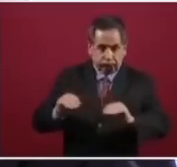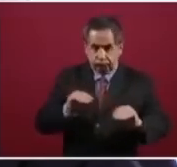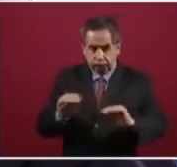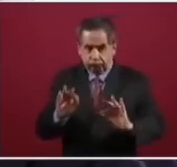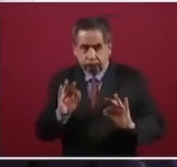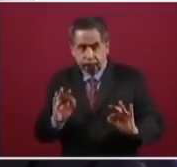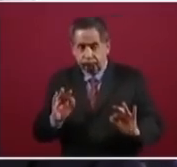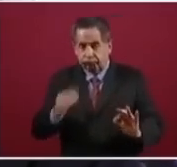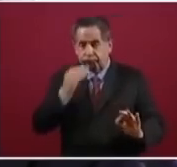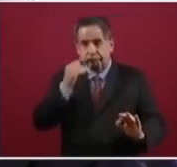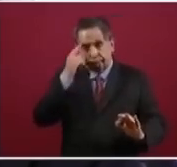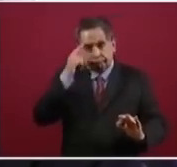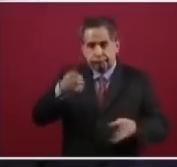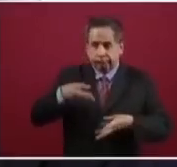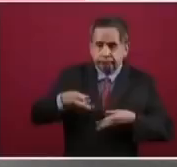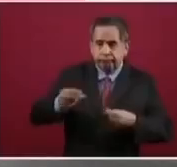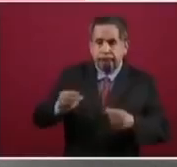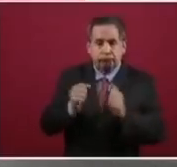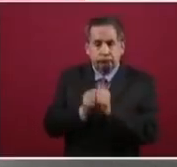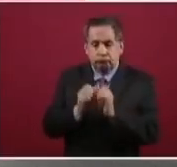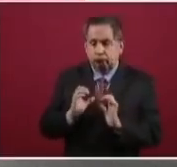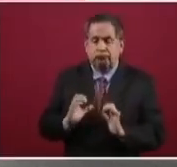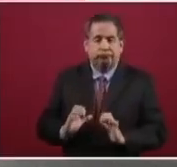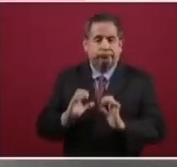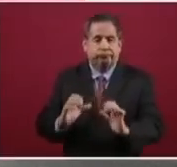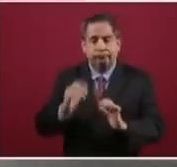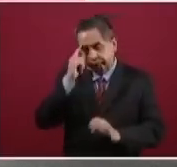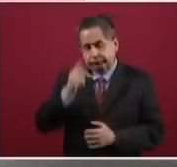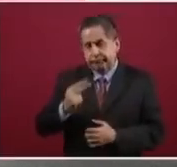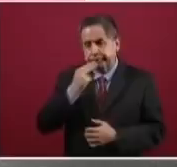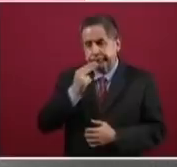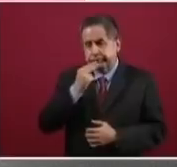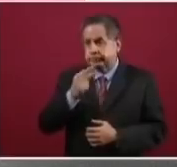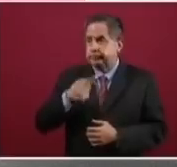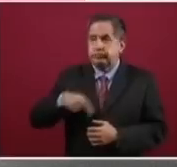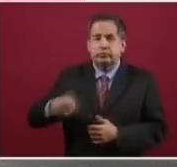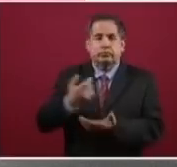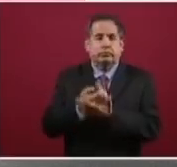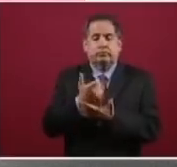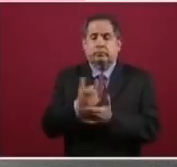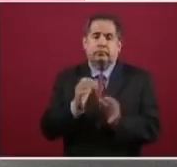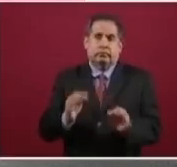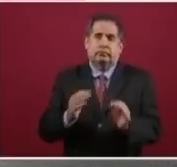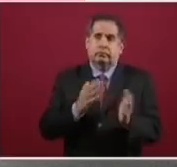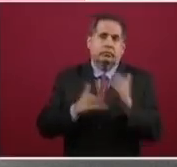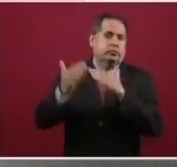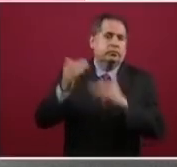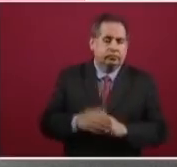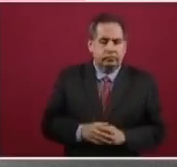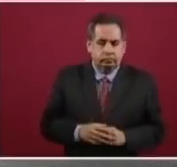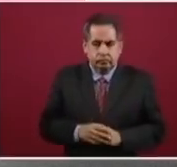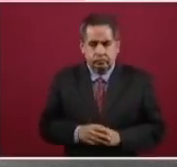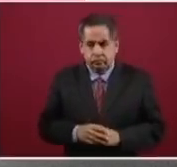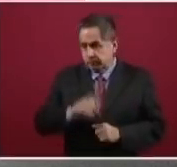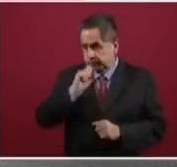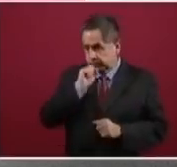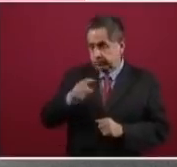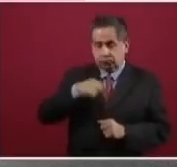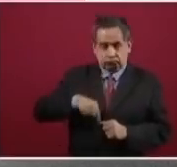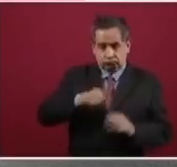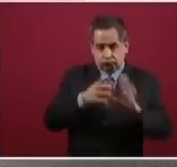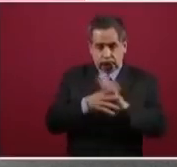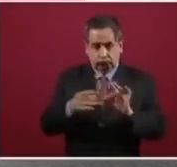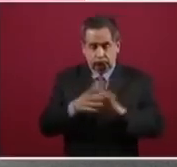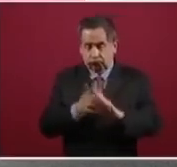aseguremos de que se esté gastando con oportunidad para que tenga un impacto en la economía lo más pronto posible estamos también tratando y